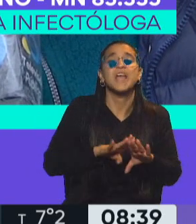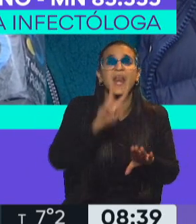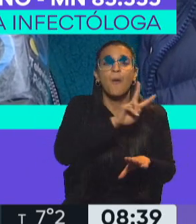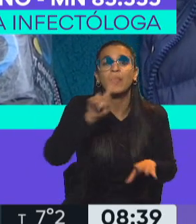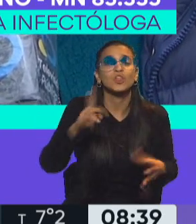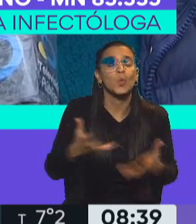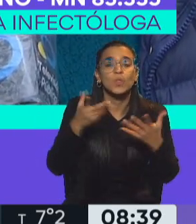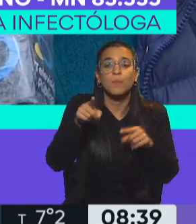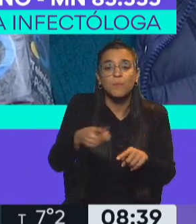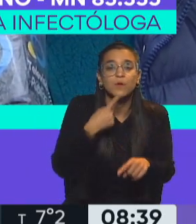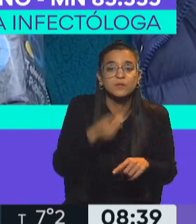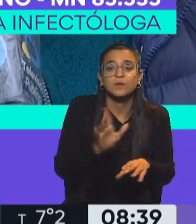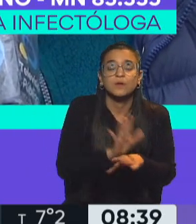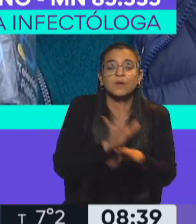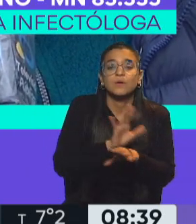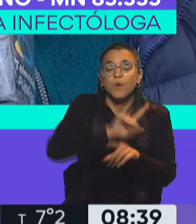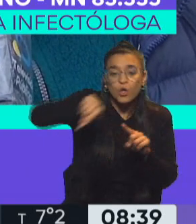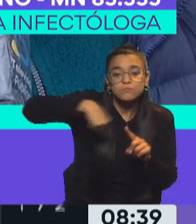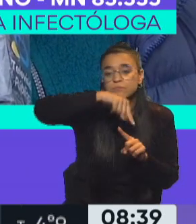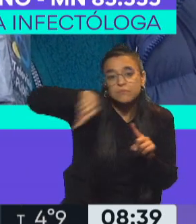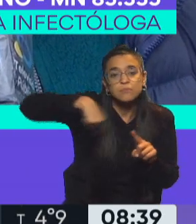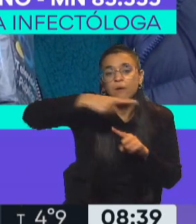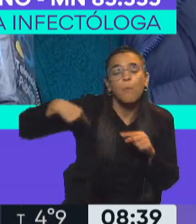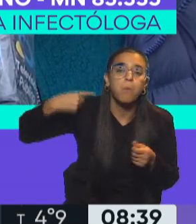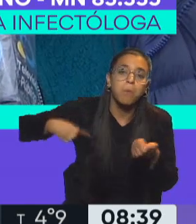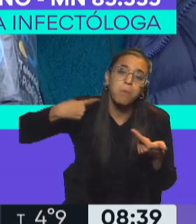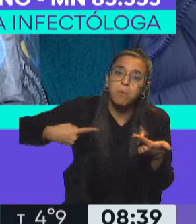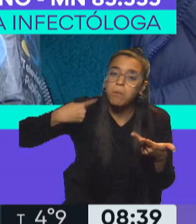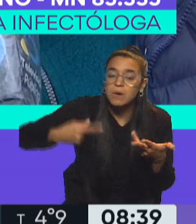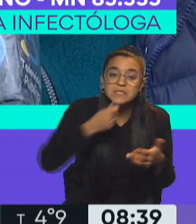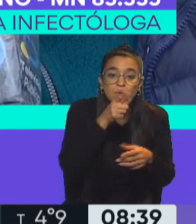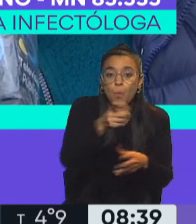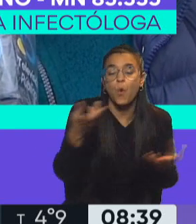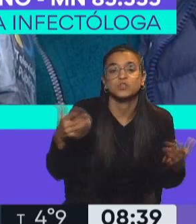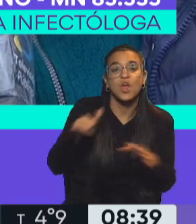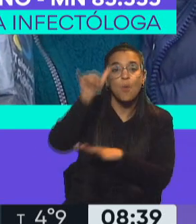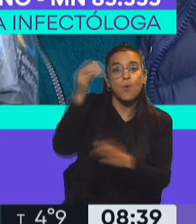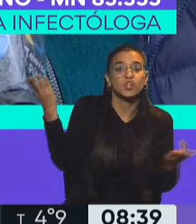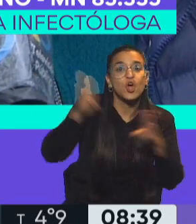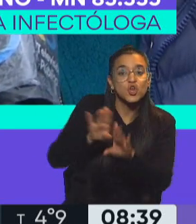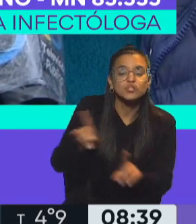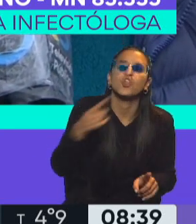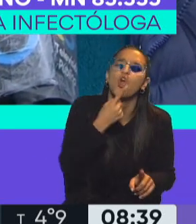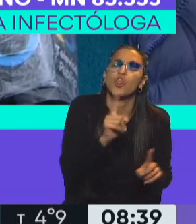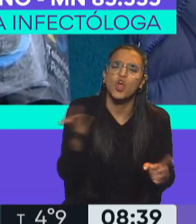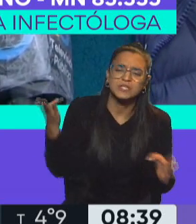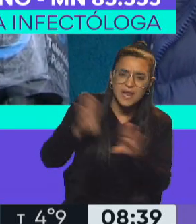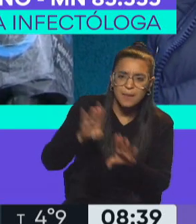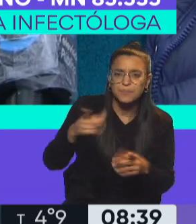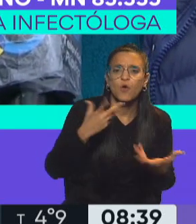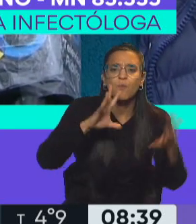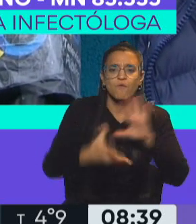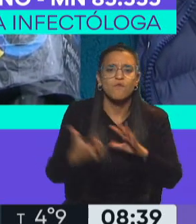esto es el perro que se muerde la cola. Si vos no cerrás los aeropuertos, o sea, no digo cerrarlos, hacer